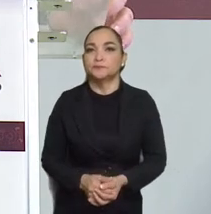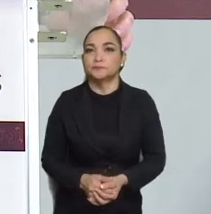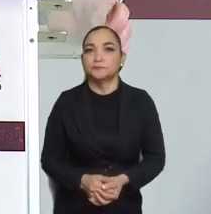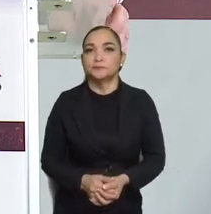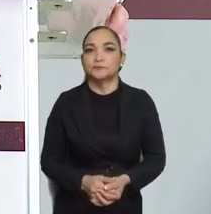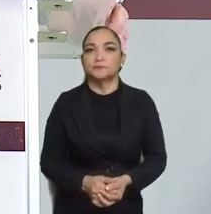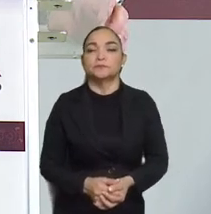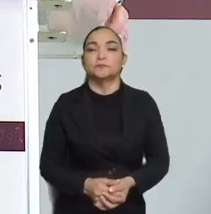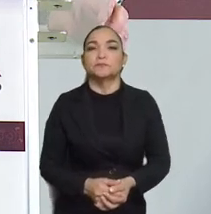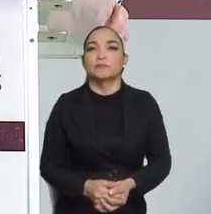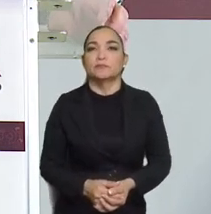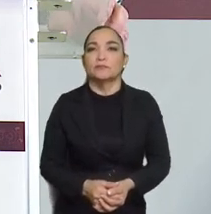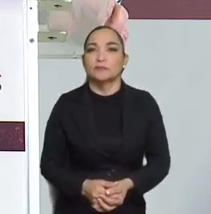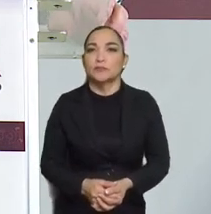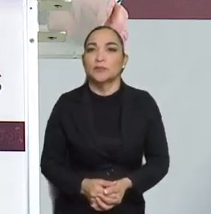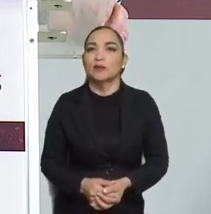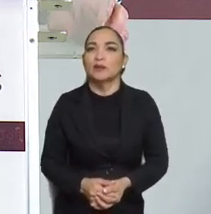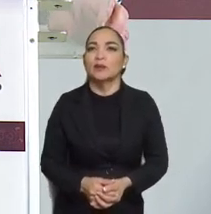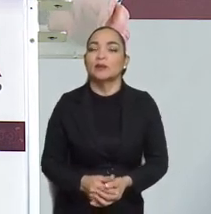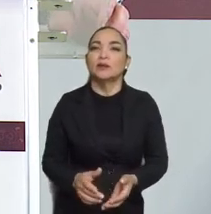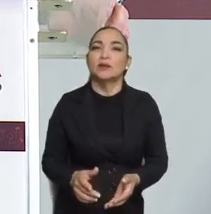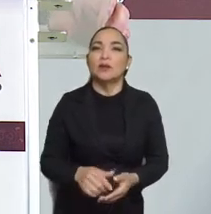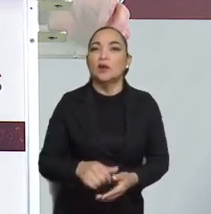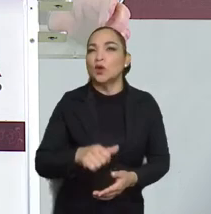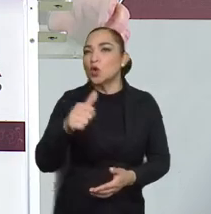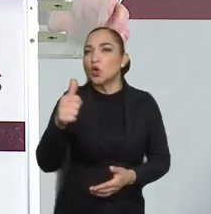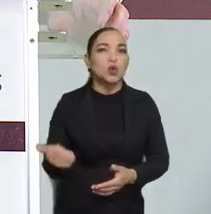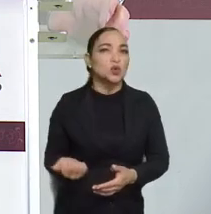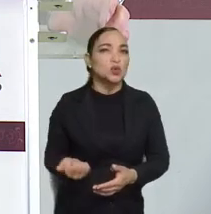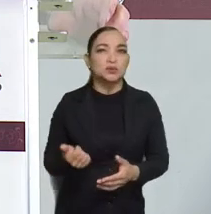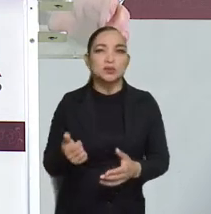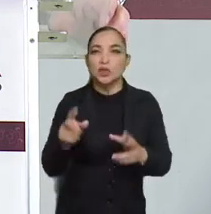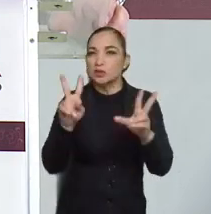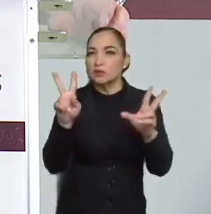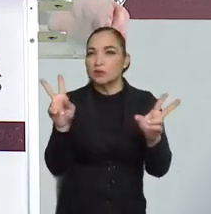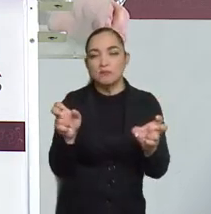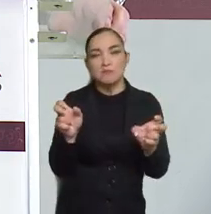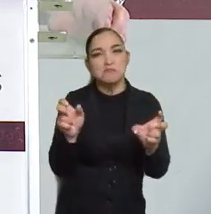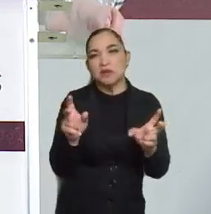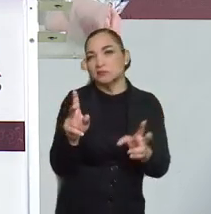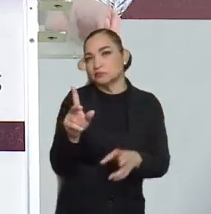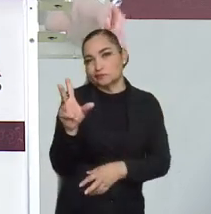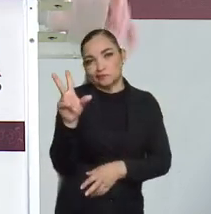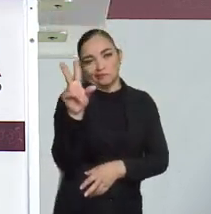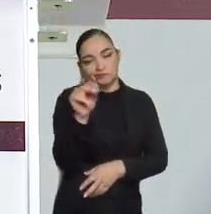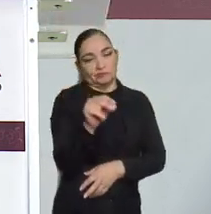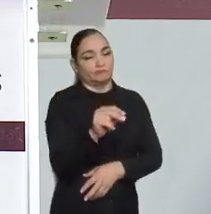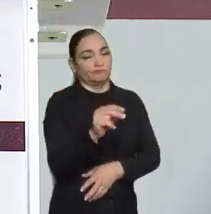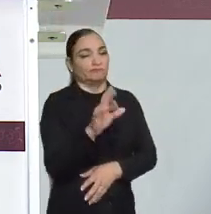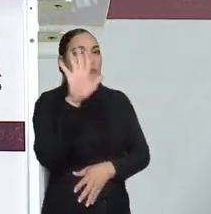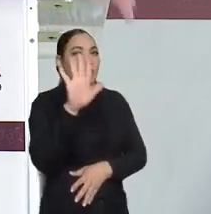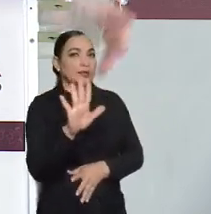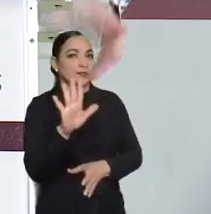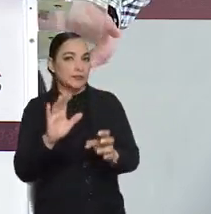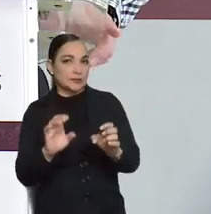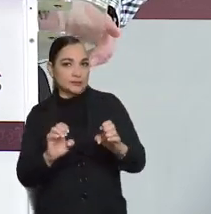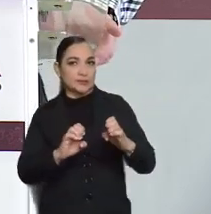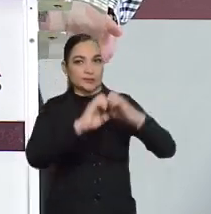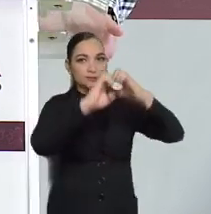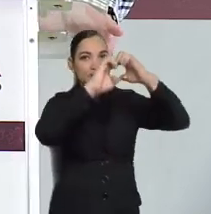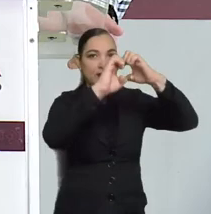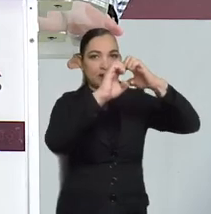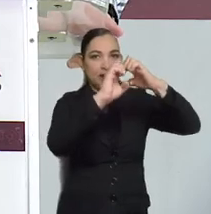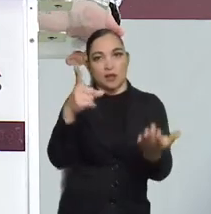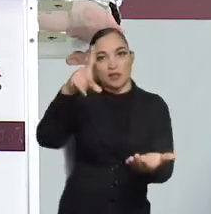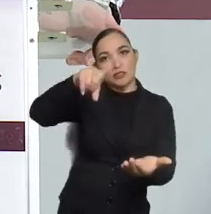Eso es lo que ocurre. Y lo otro no. Lo otro es querer engañar desde la institución que